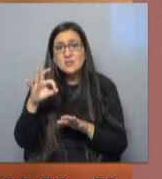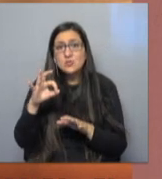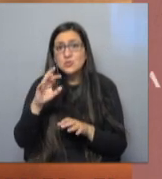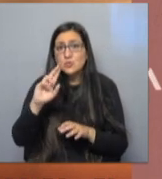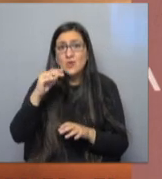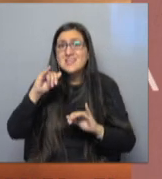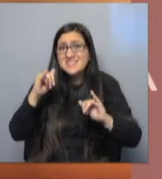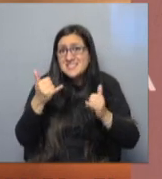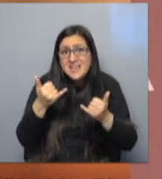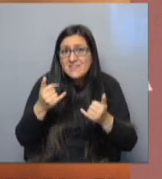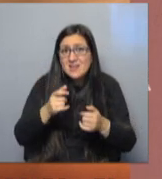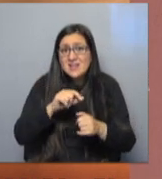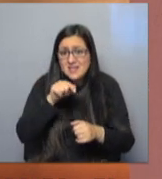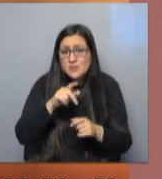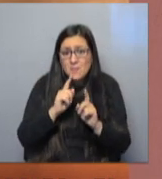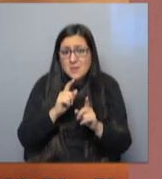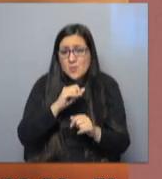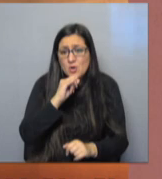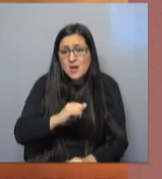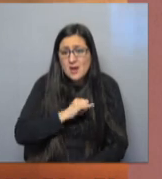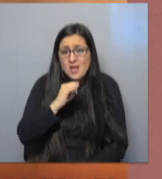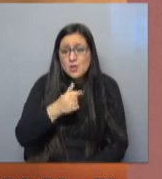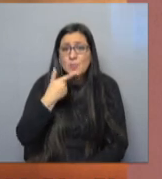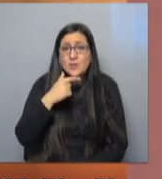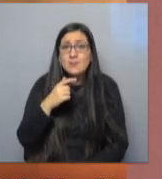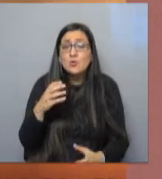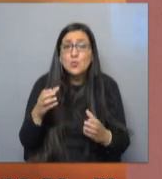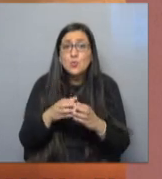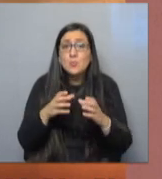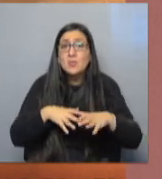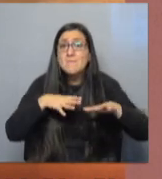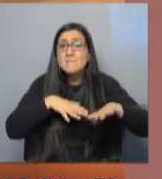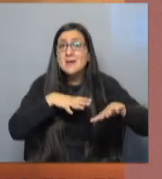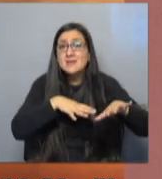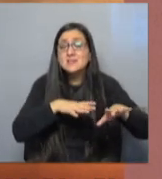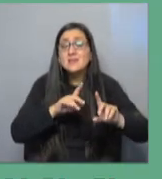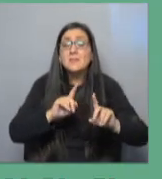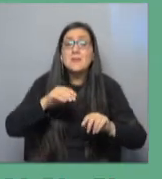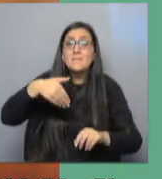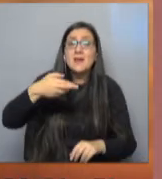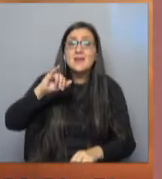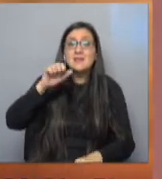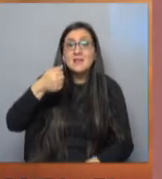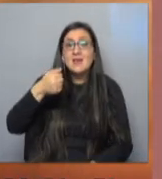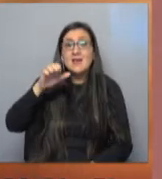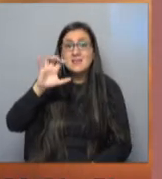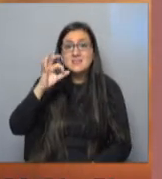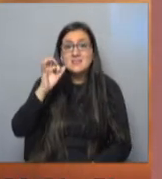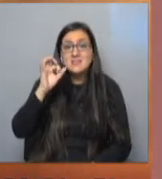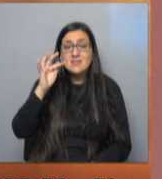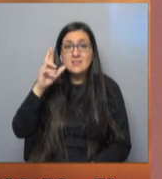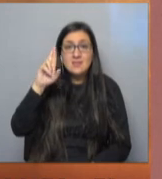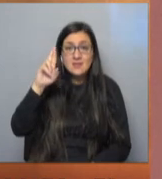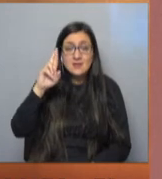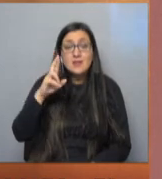la generación de marchas especialmente y bueno maría esther que pertenece esa generación en ese sentido